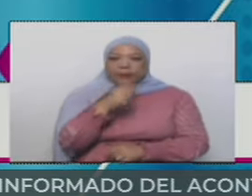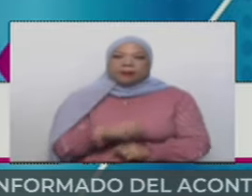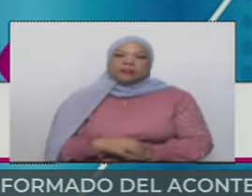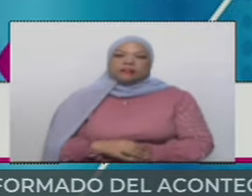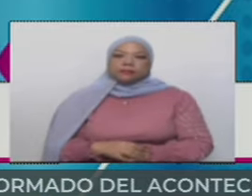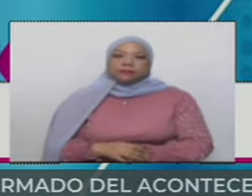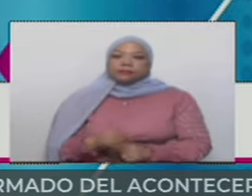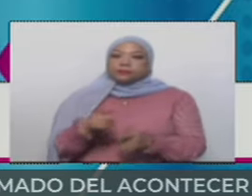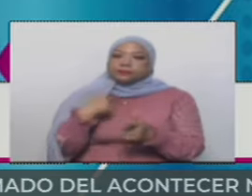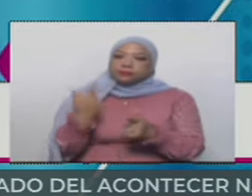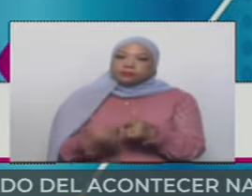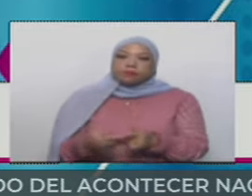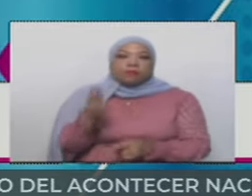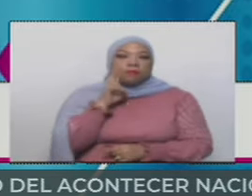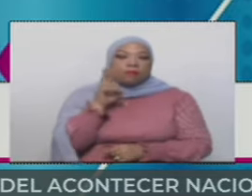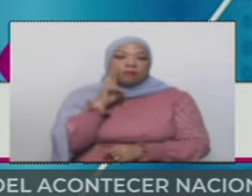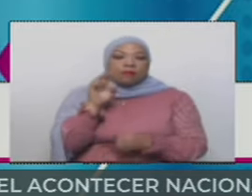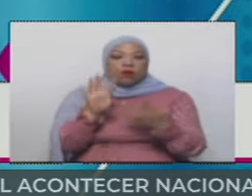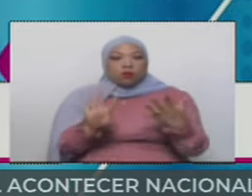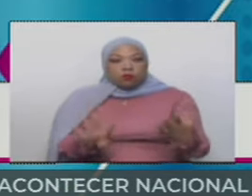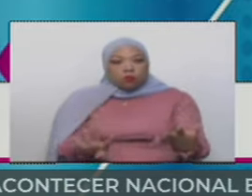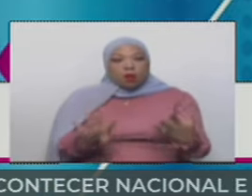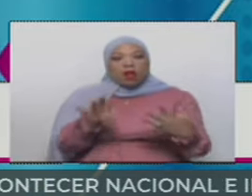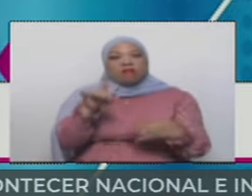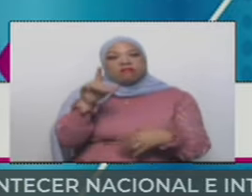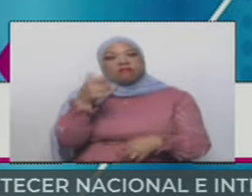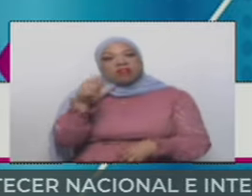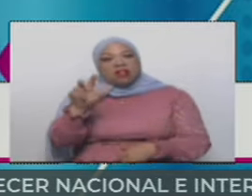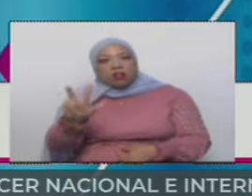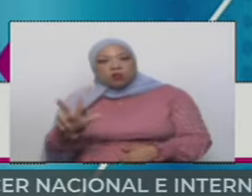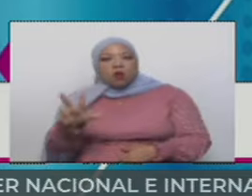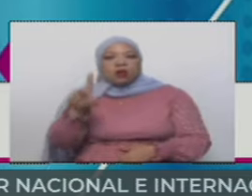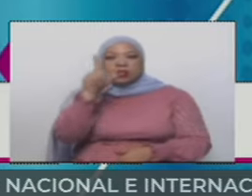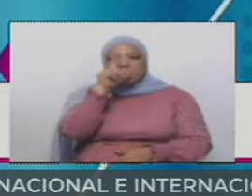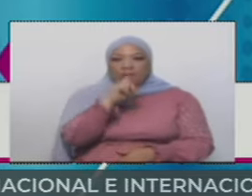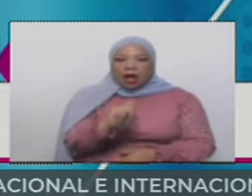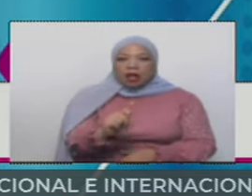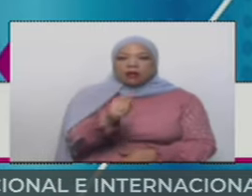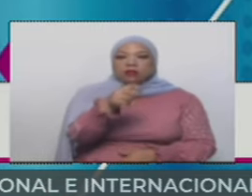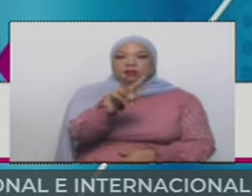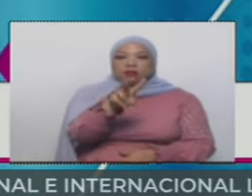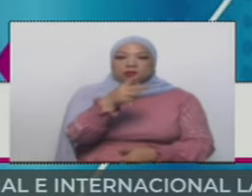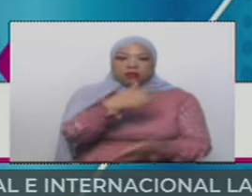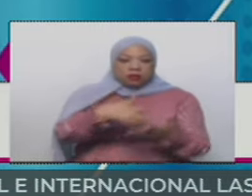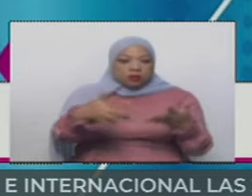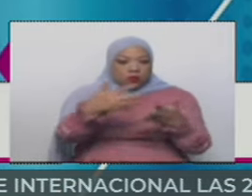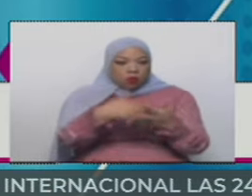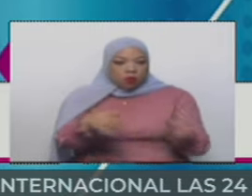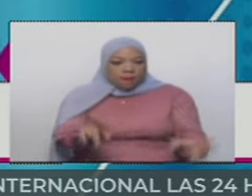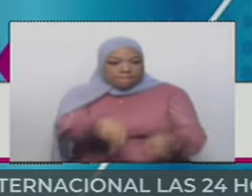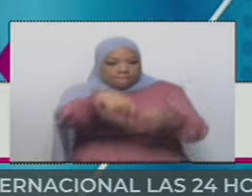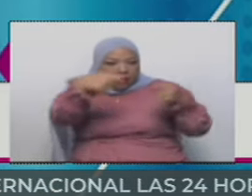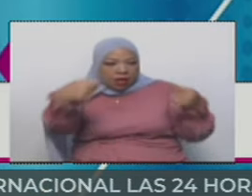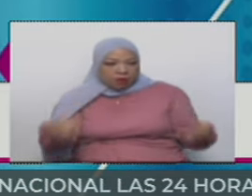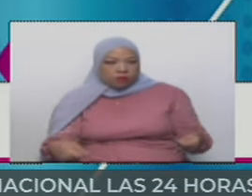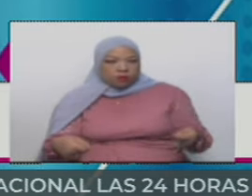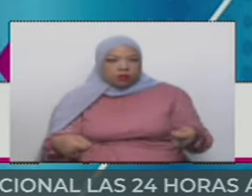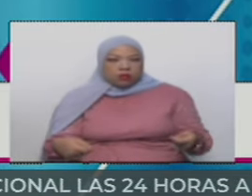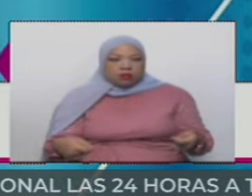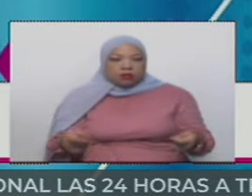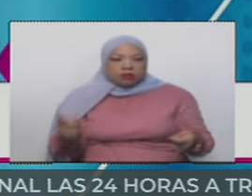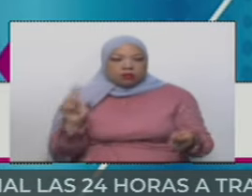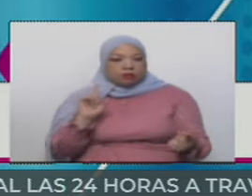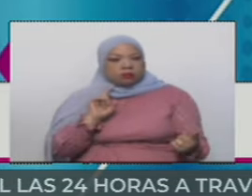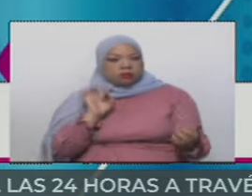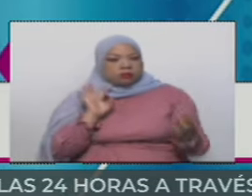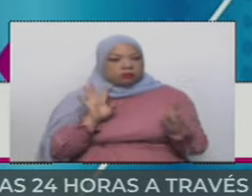Entonces los nietos que tienen 9 años, 10 años, 12 años, me vieron leyendo el periódico y se